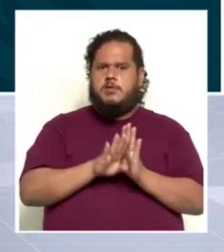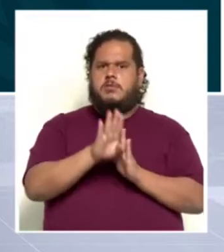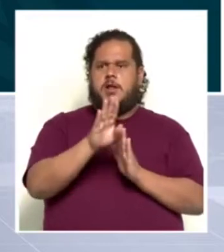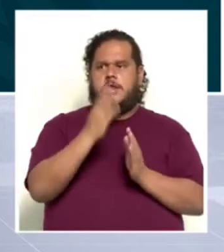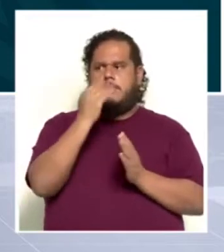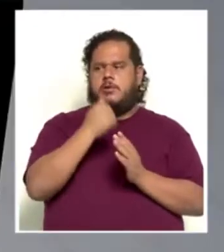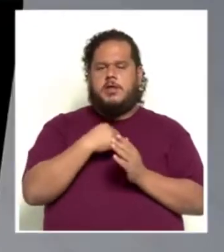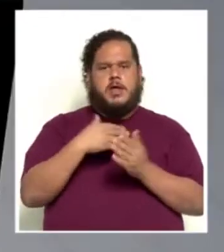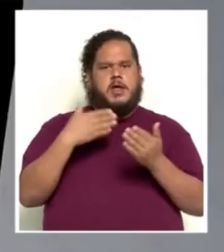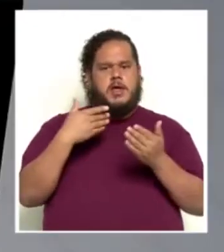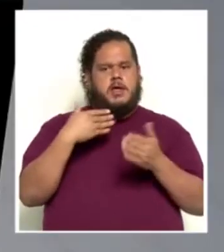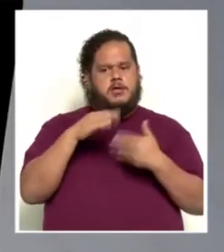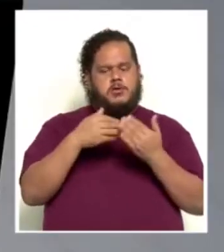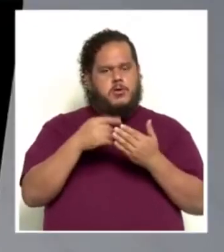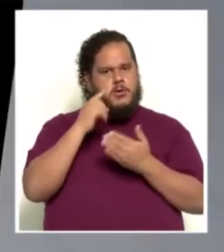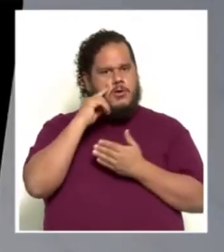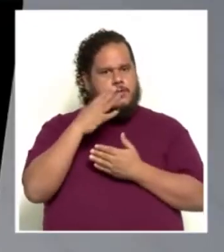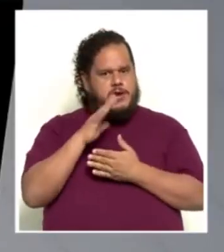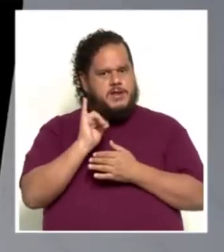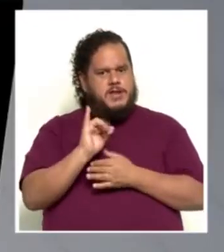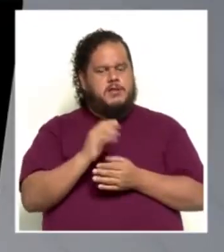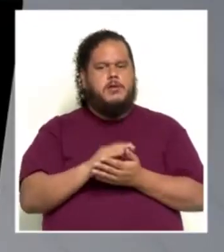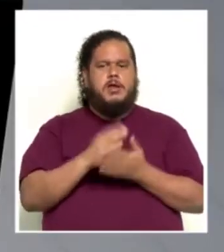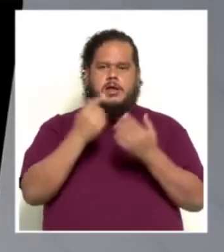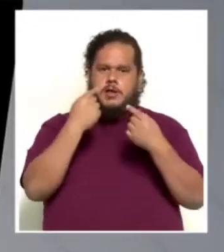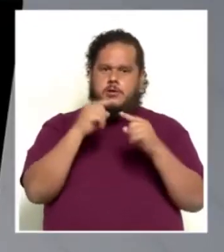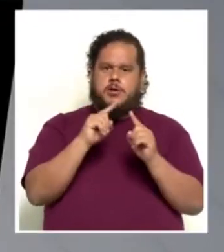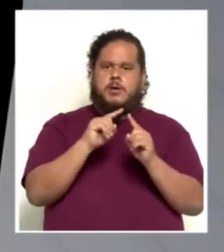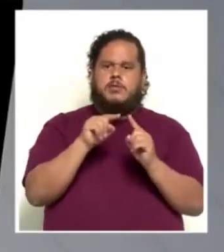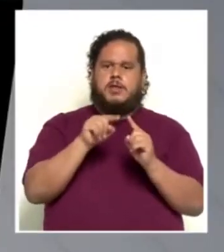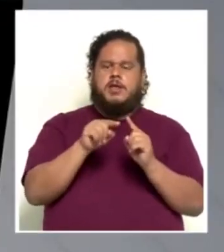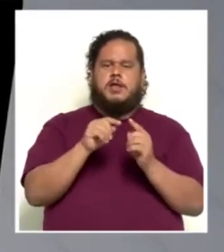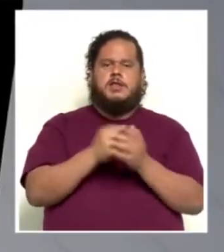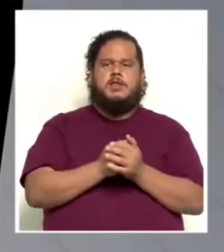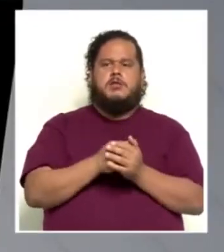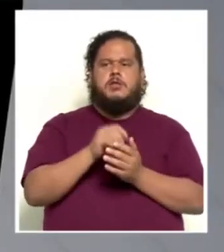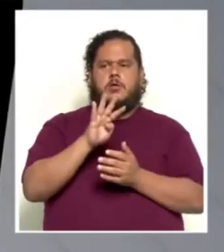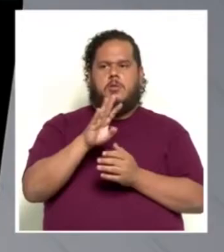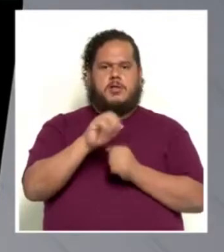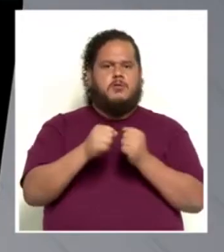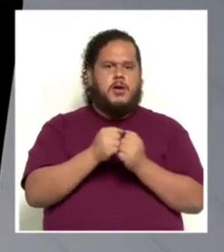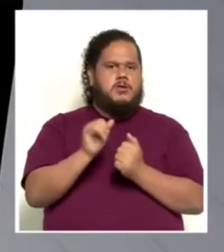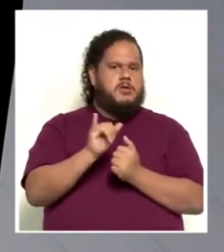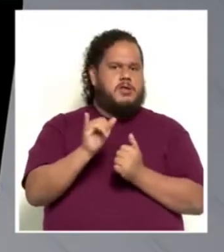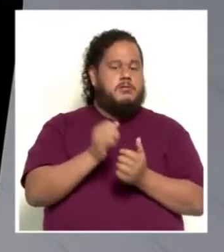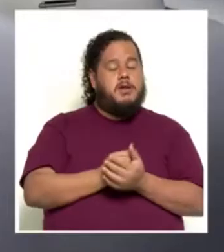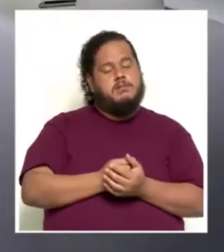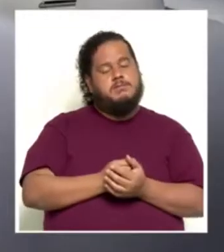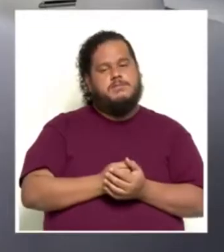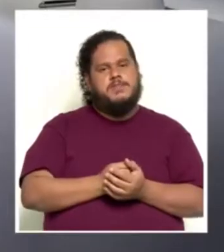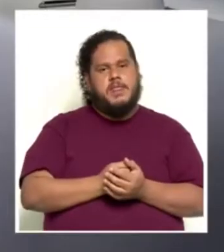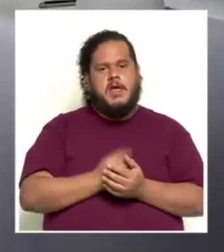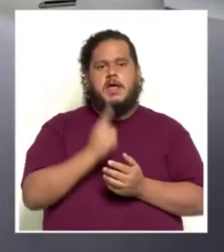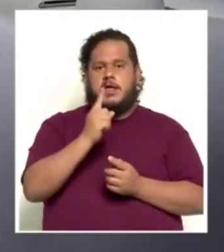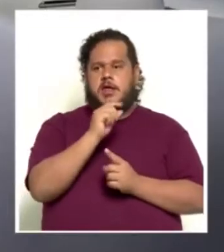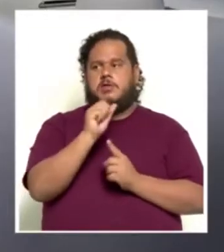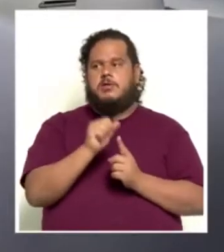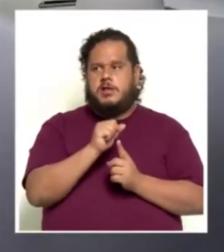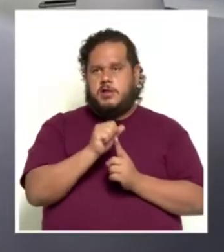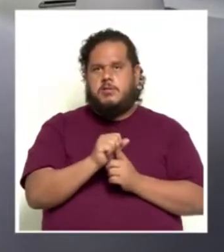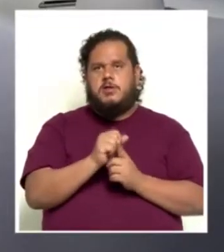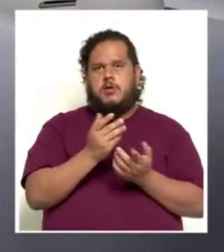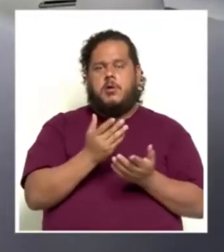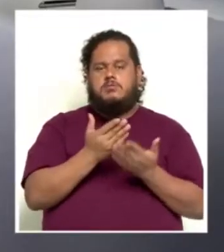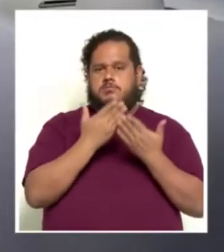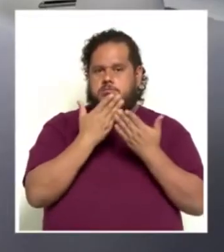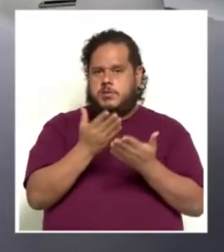La tendencia lo indica y probablemente lo veamos en este cuatrienio también. Sí, es un elemento que creo que está a la orden